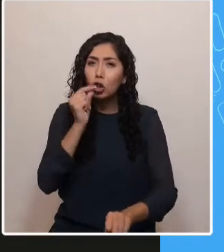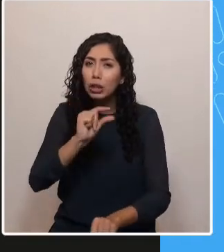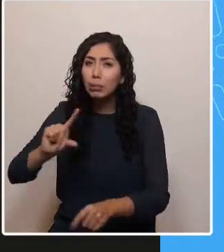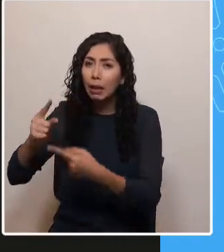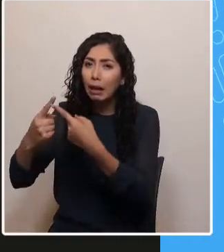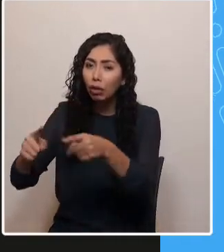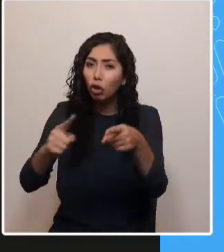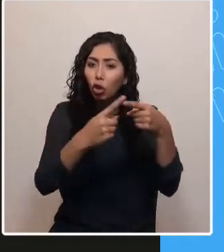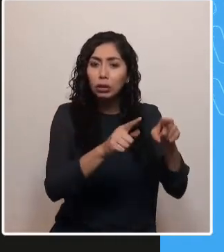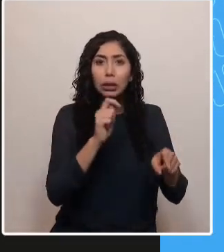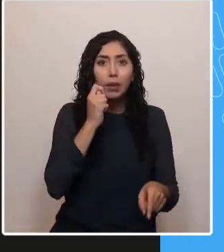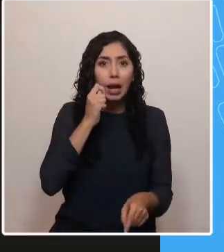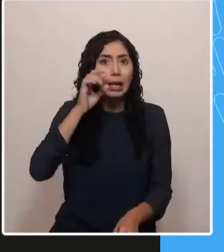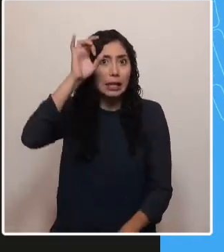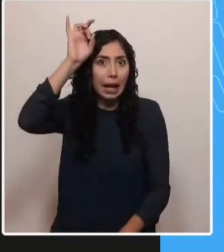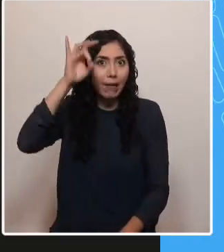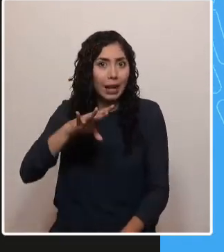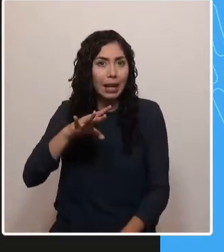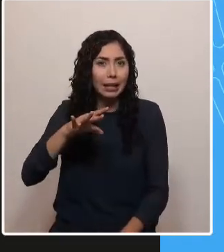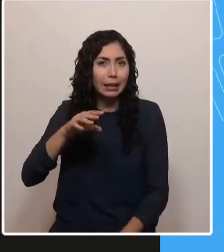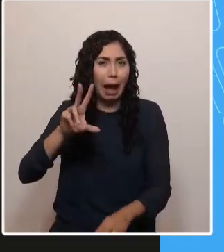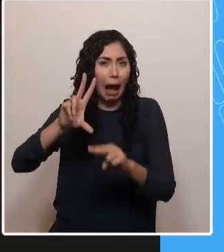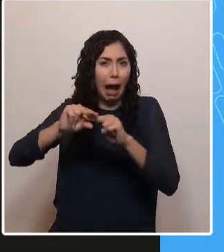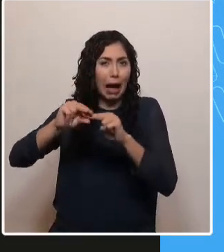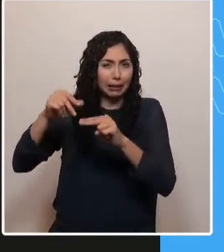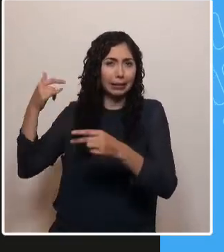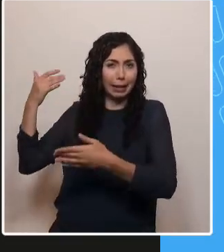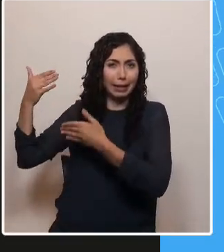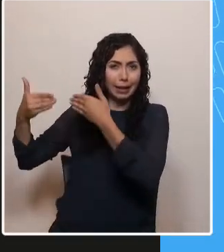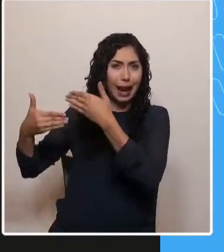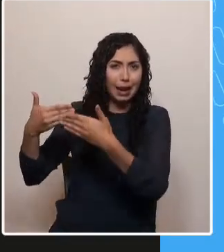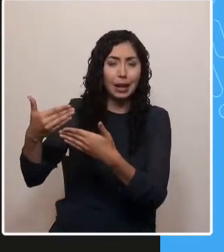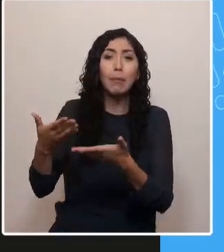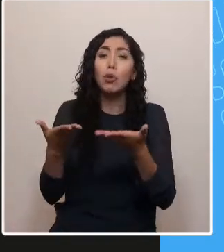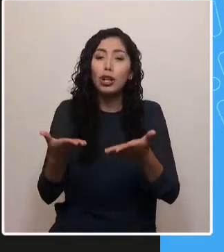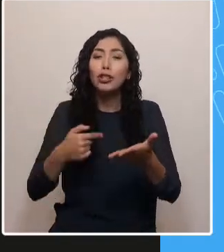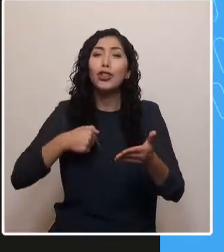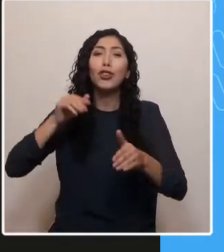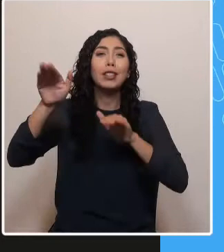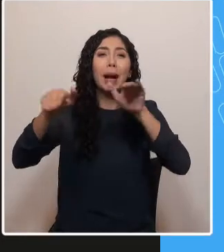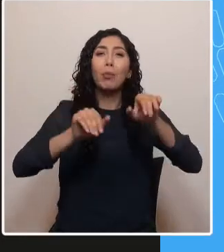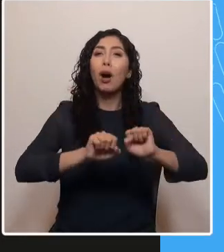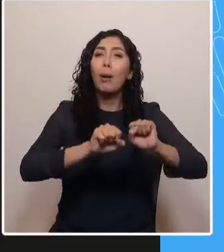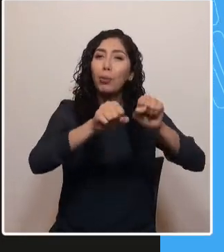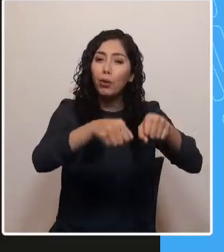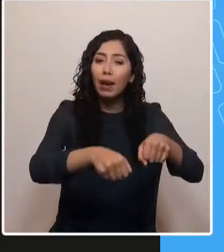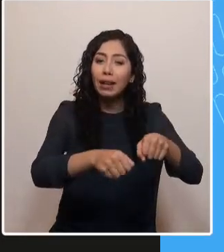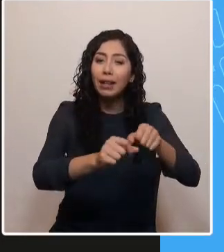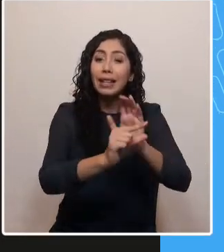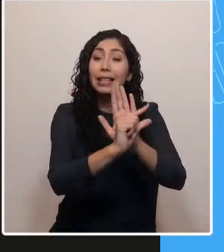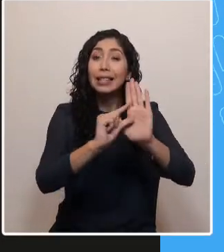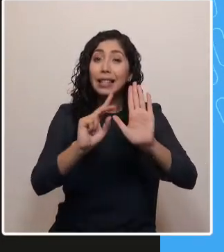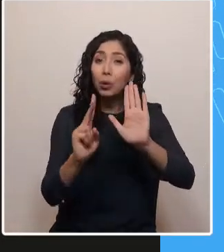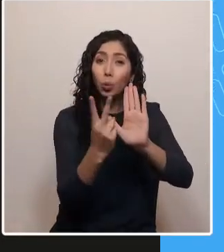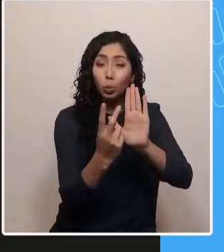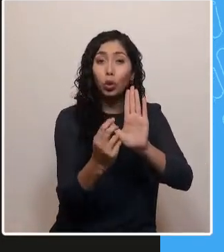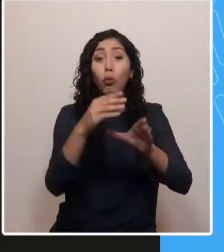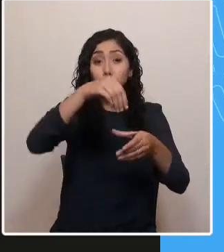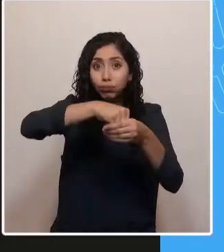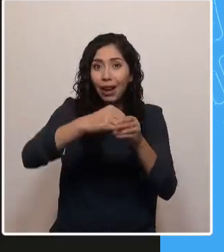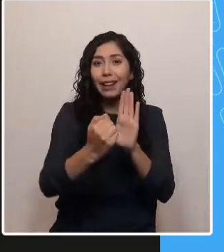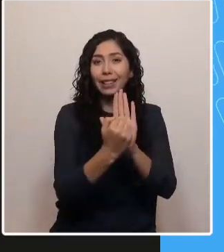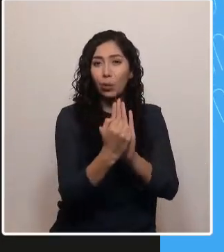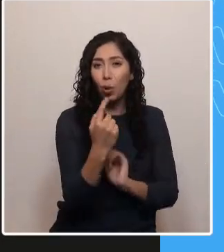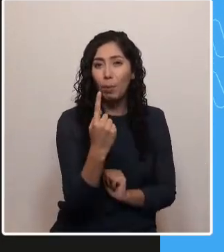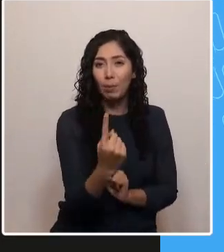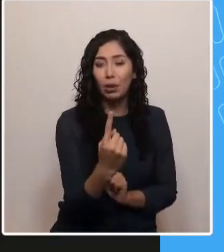los saberes ancestrales. Por eso, desde ya realzo y llamo a aprobar el segundo inciso del artículo primero, así como